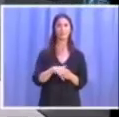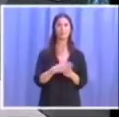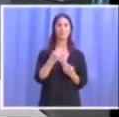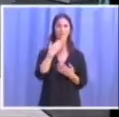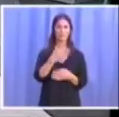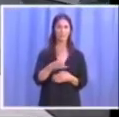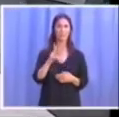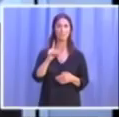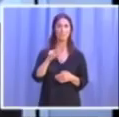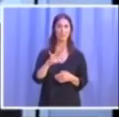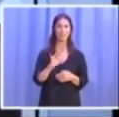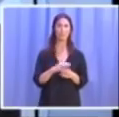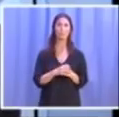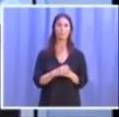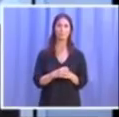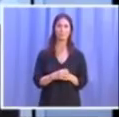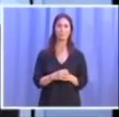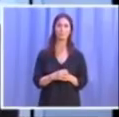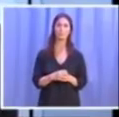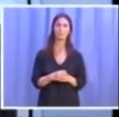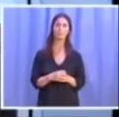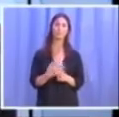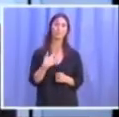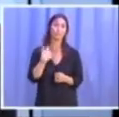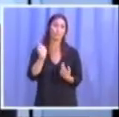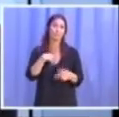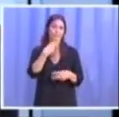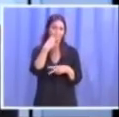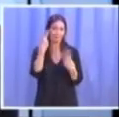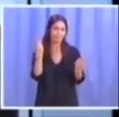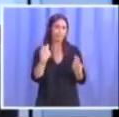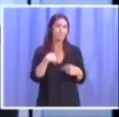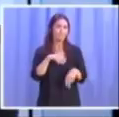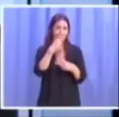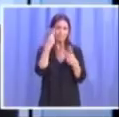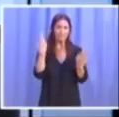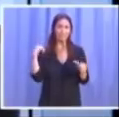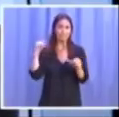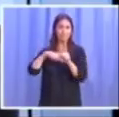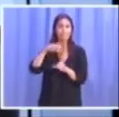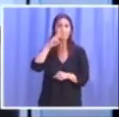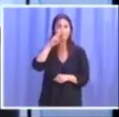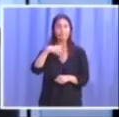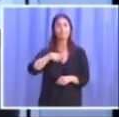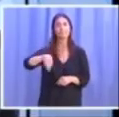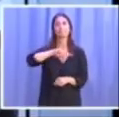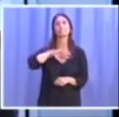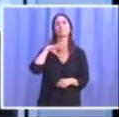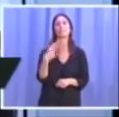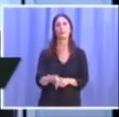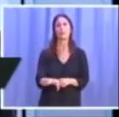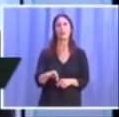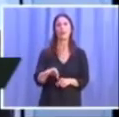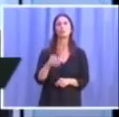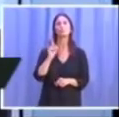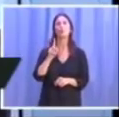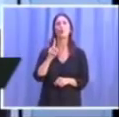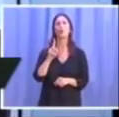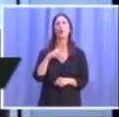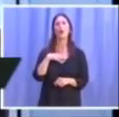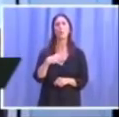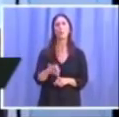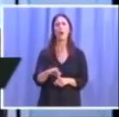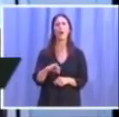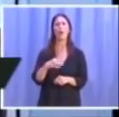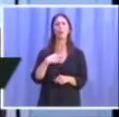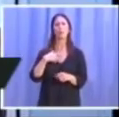Pedro. Bueno, creo que hemos demostrado, y lo hemos demostrado en estos 3 años, que somos capaces no solo de sanear, de